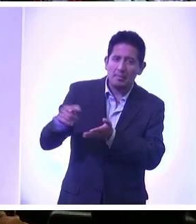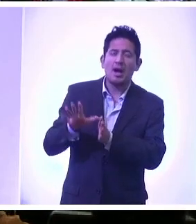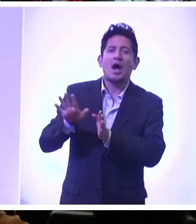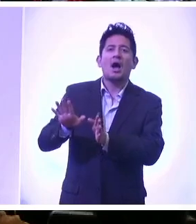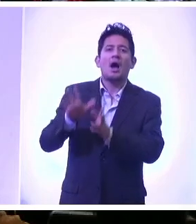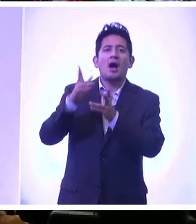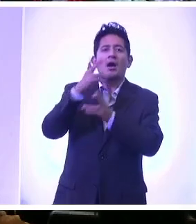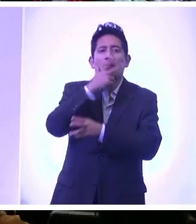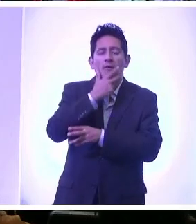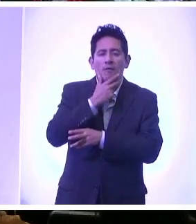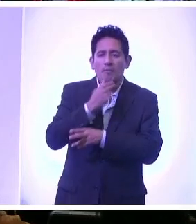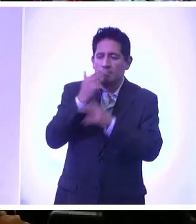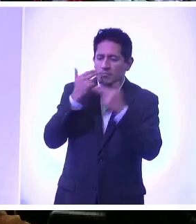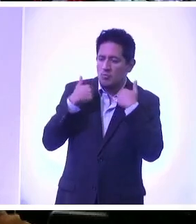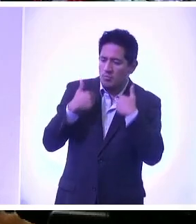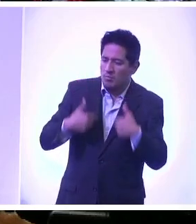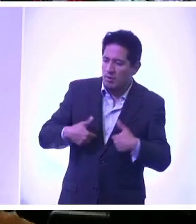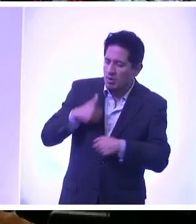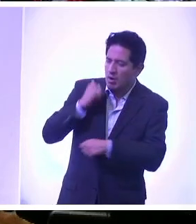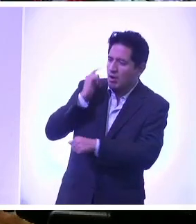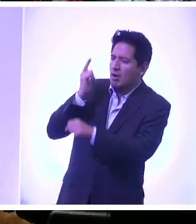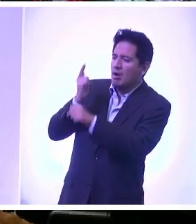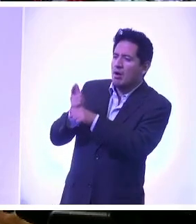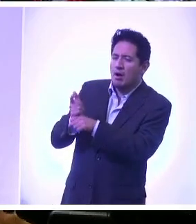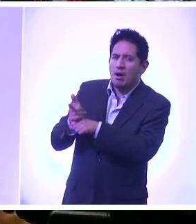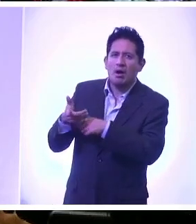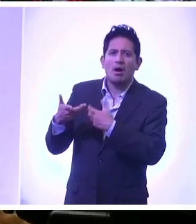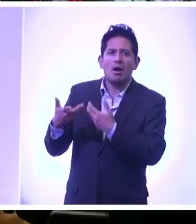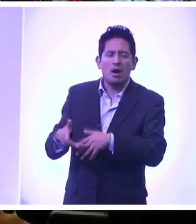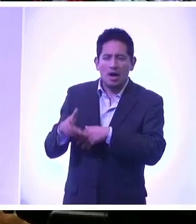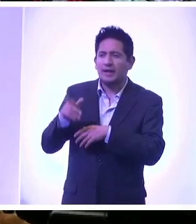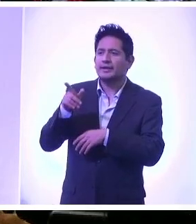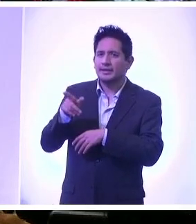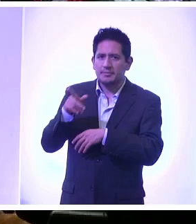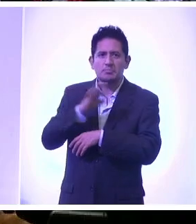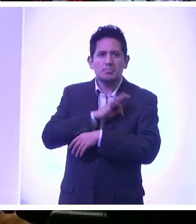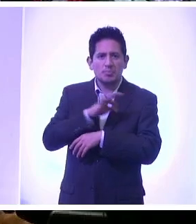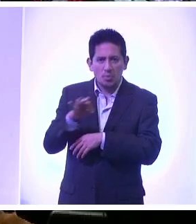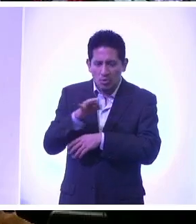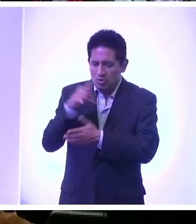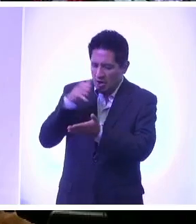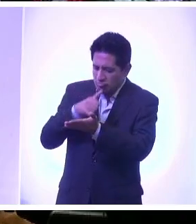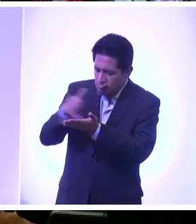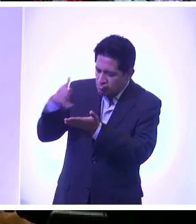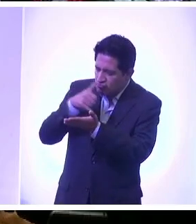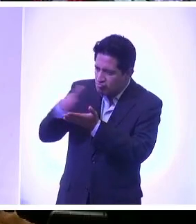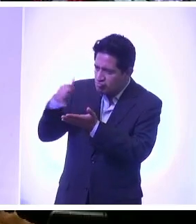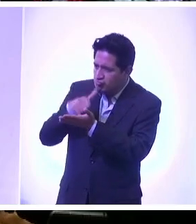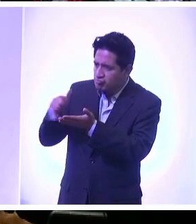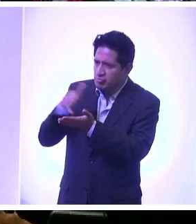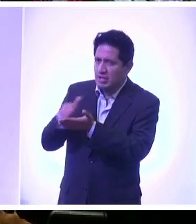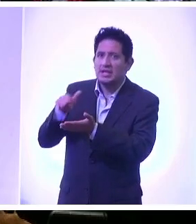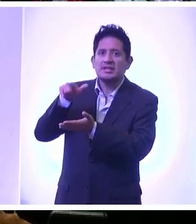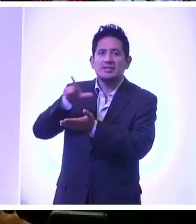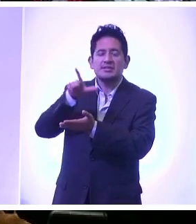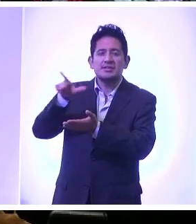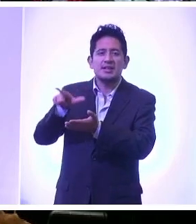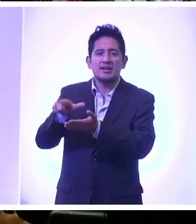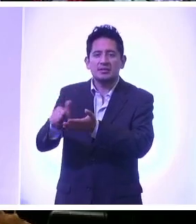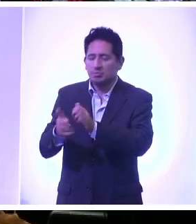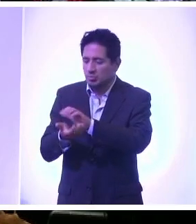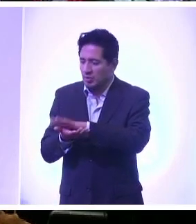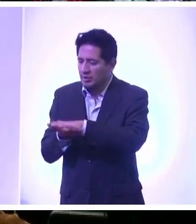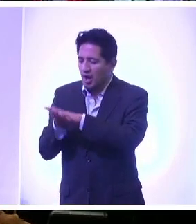empezar a como comunicarse y a comerciar entre los diferentes seres humanos es ahí donde nace el comercio pero